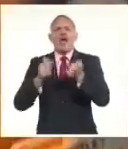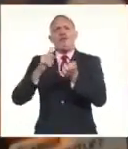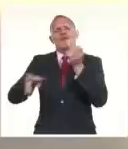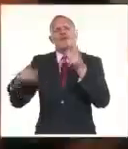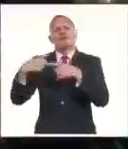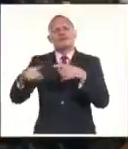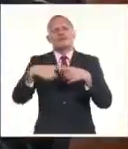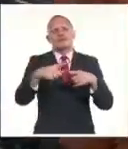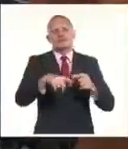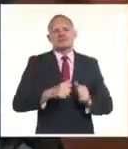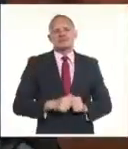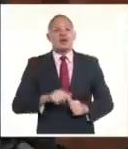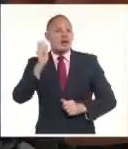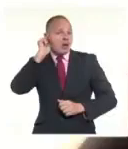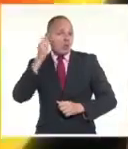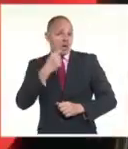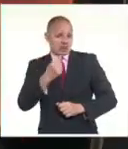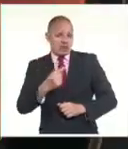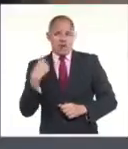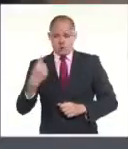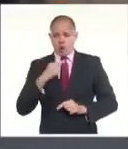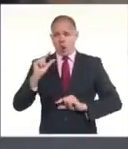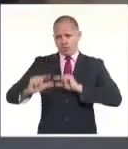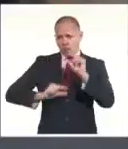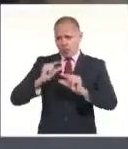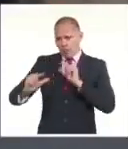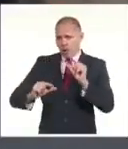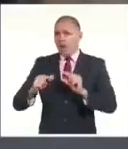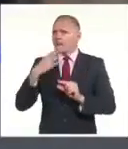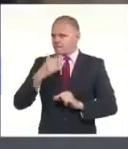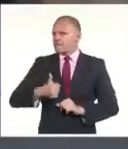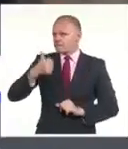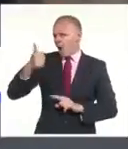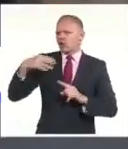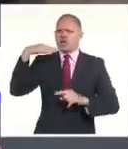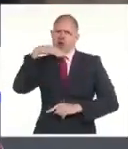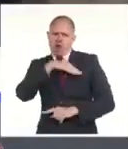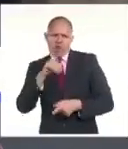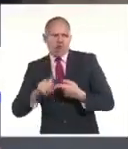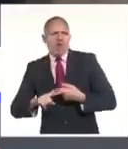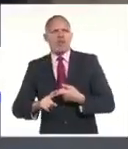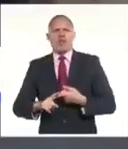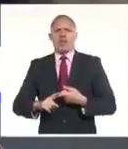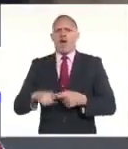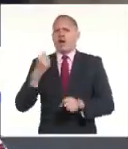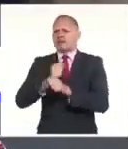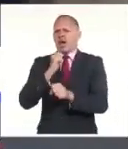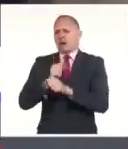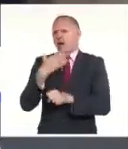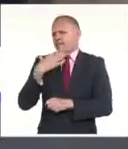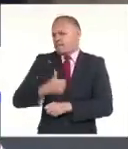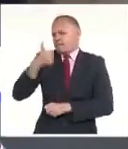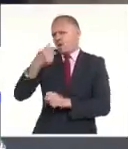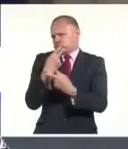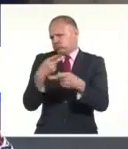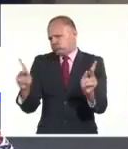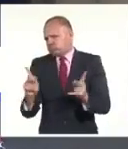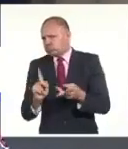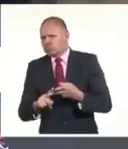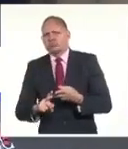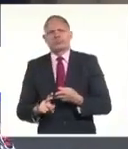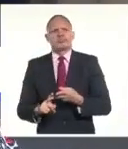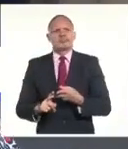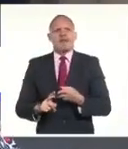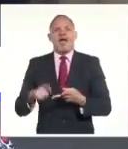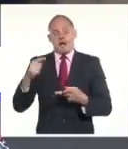Hemos crecido en tecnología, en profesionalidad, hemos crecido en